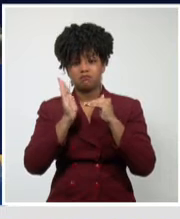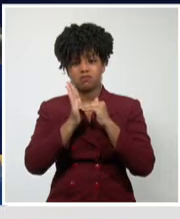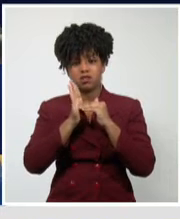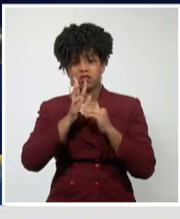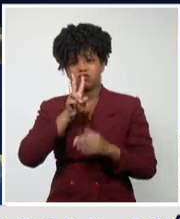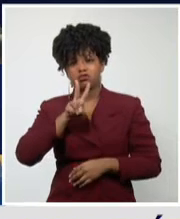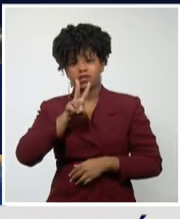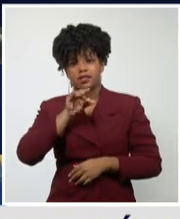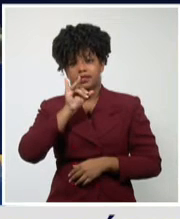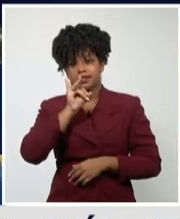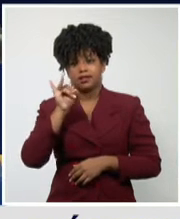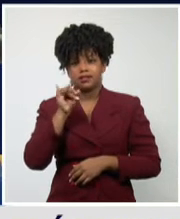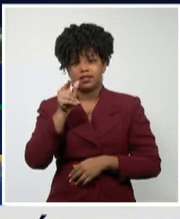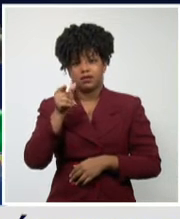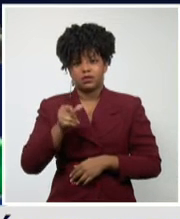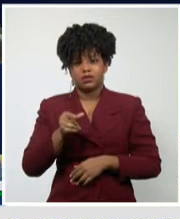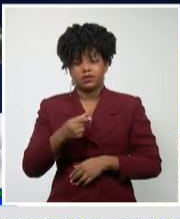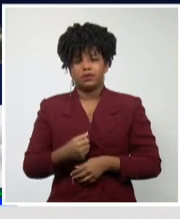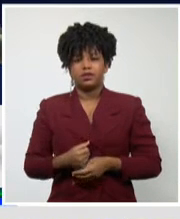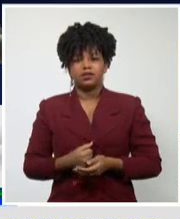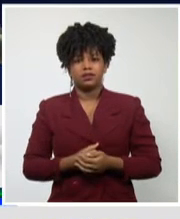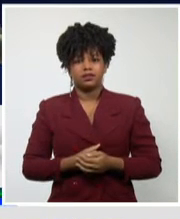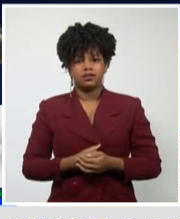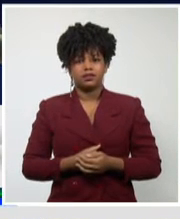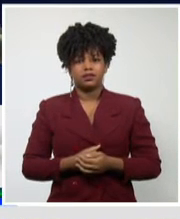1.277 personas de las